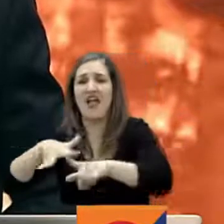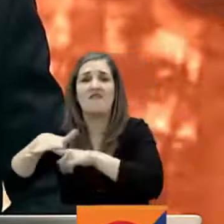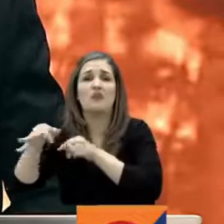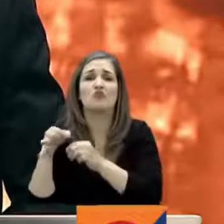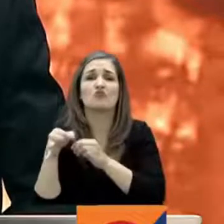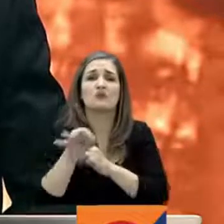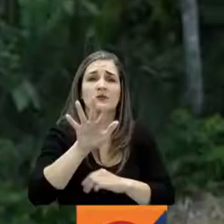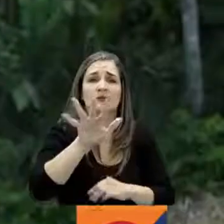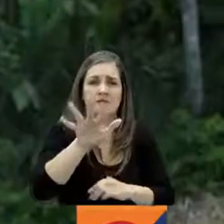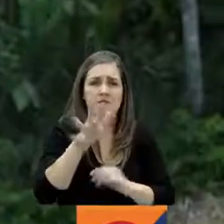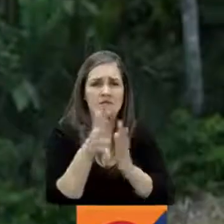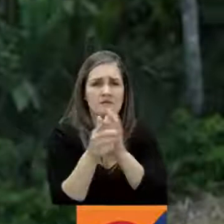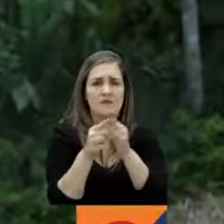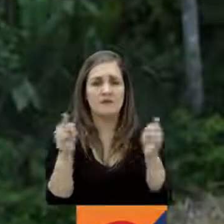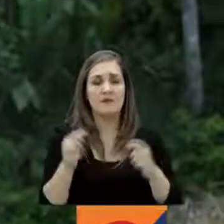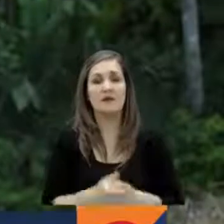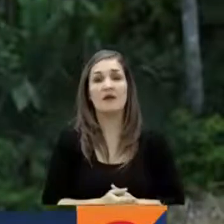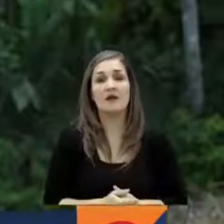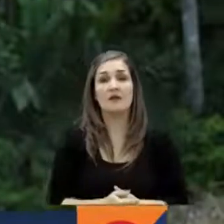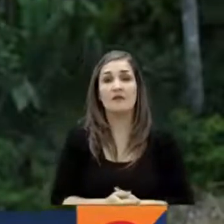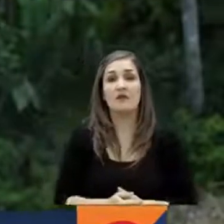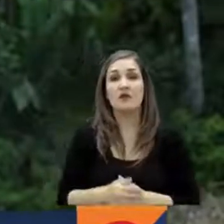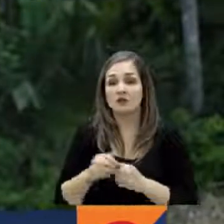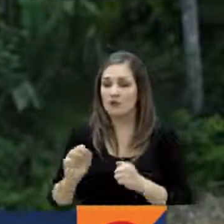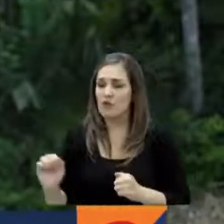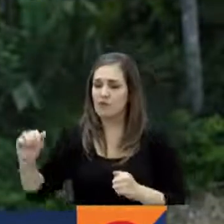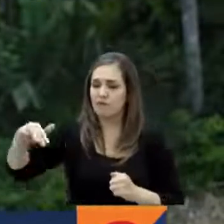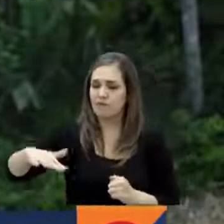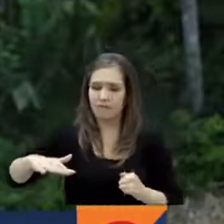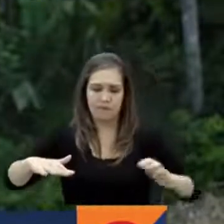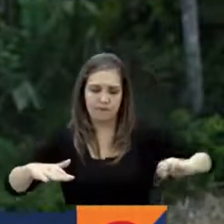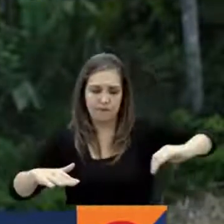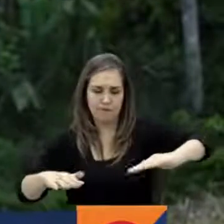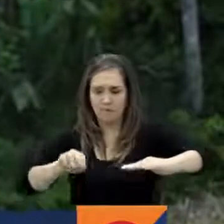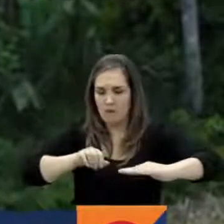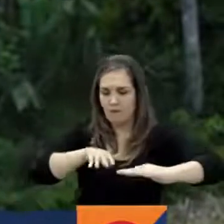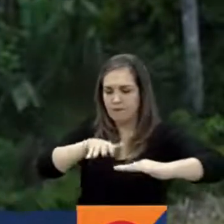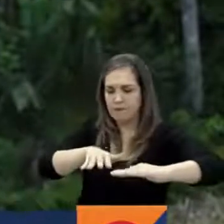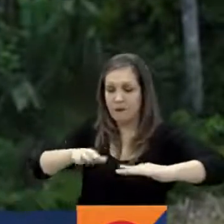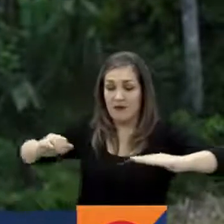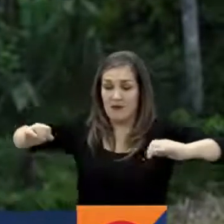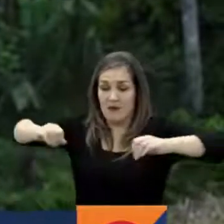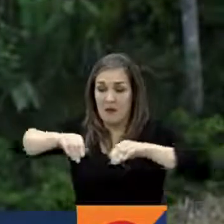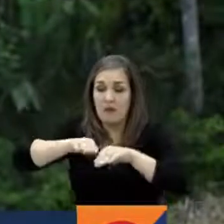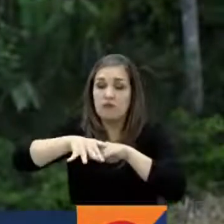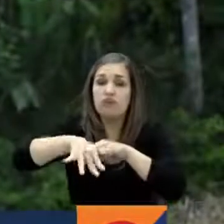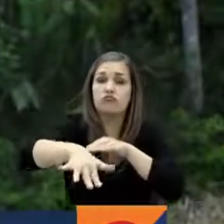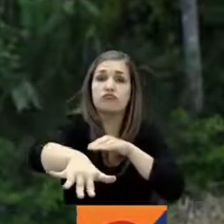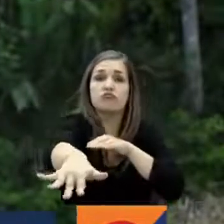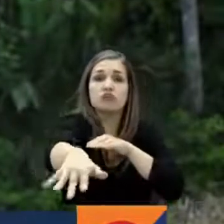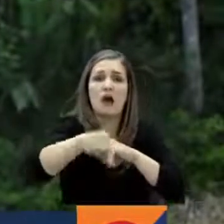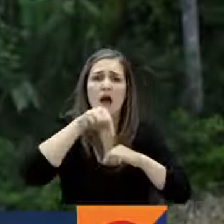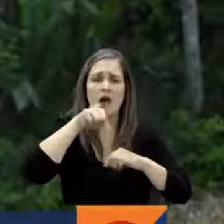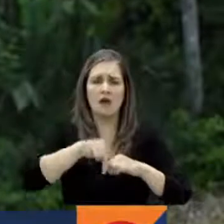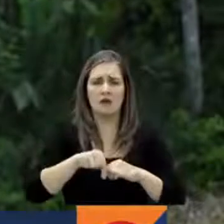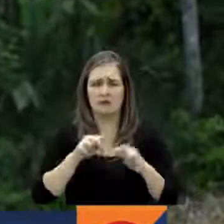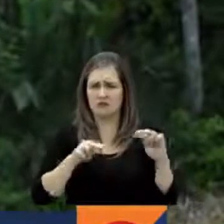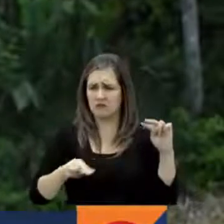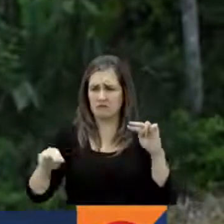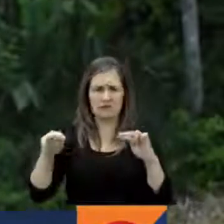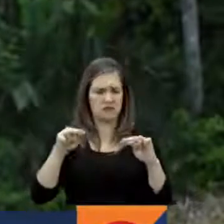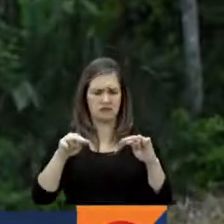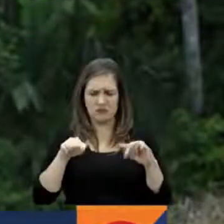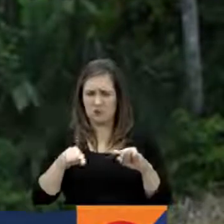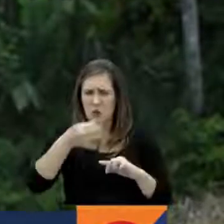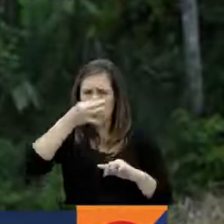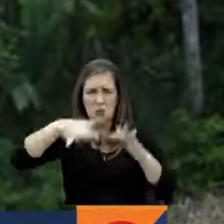Radio Nacional. Los caños Robles, Caño Claro y Caño Verde son los afluentes de los cuales los habitantes de al menos unas 5 veredas en zona